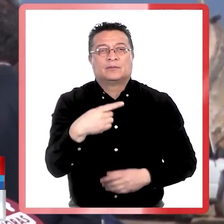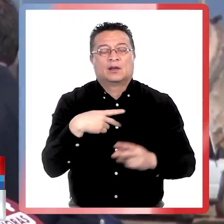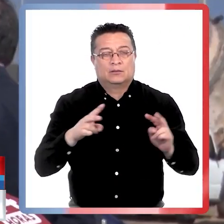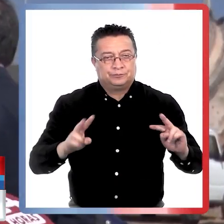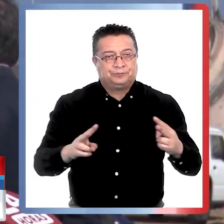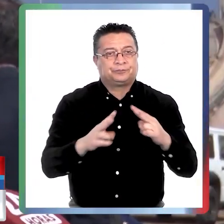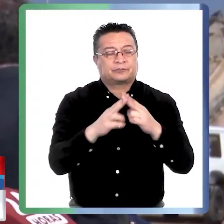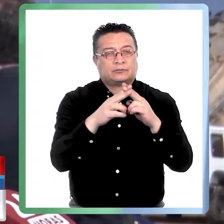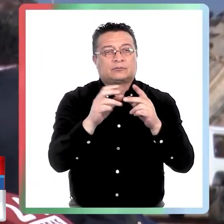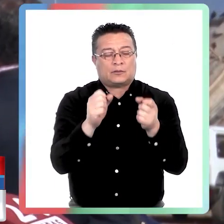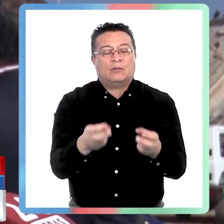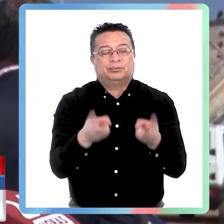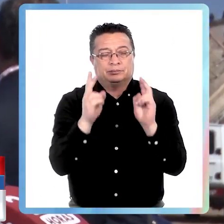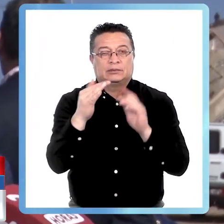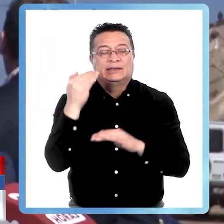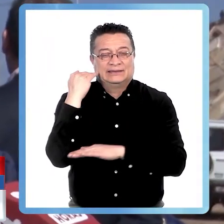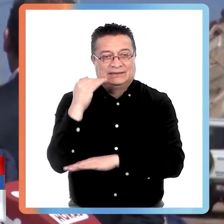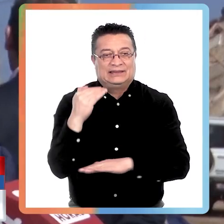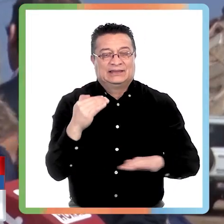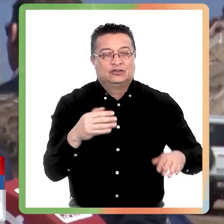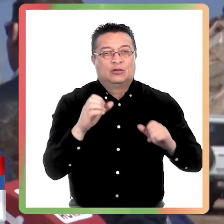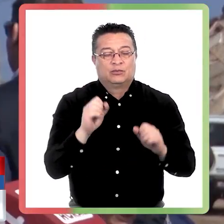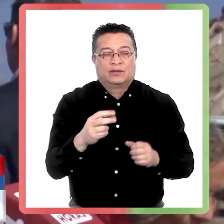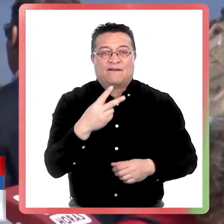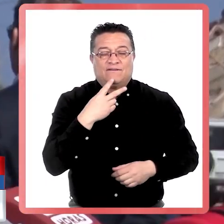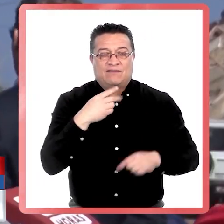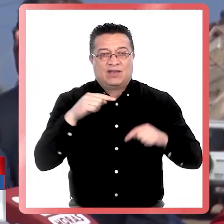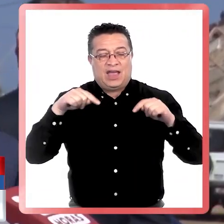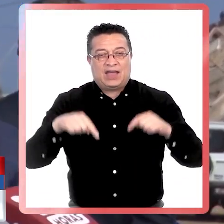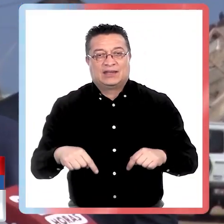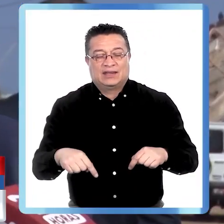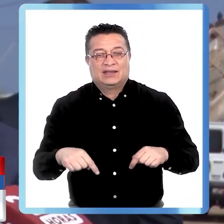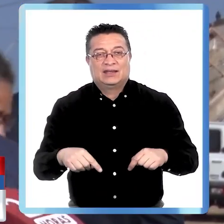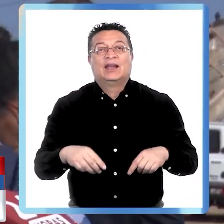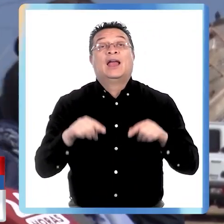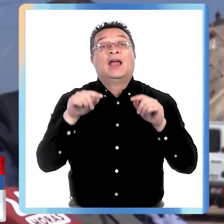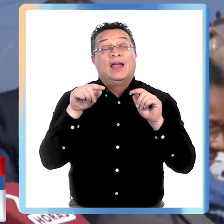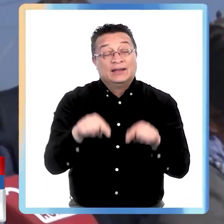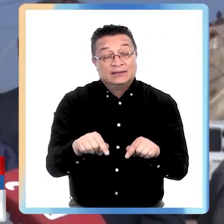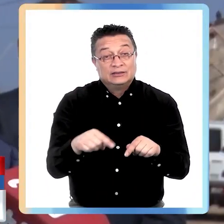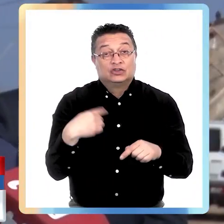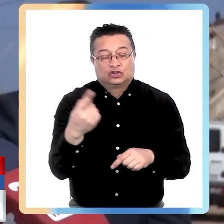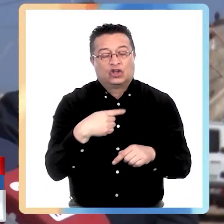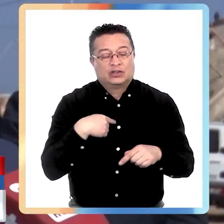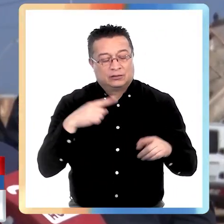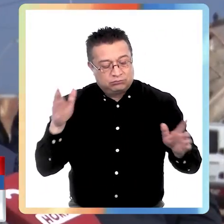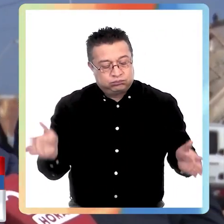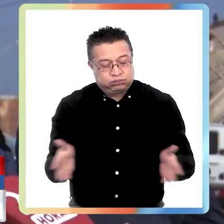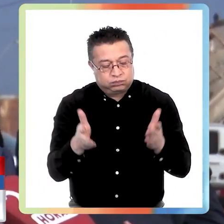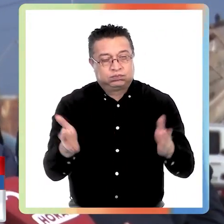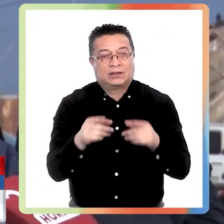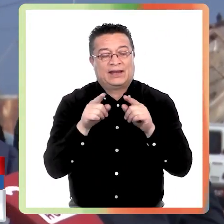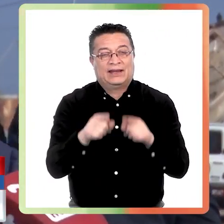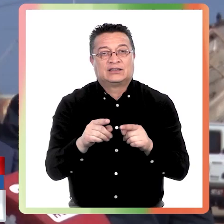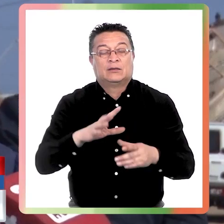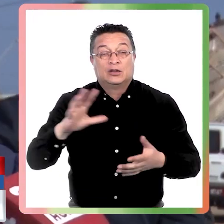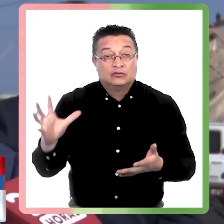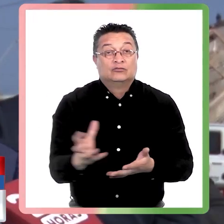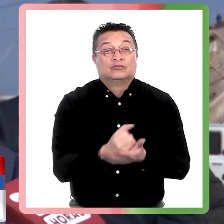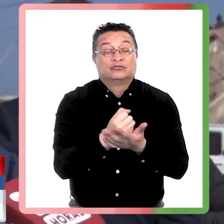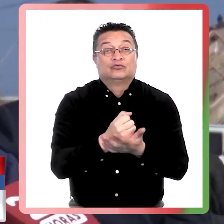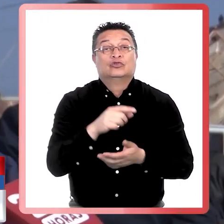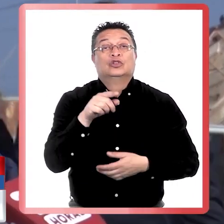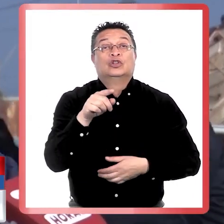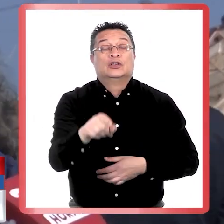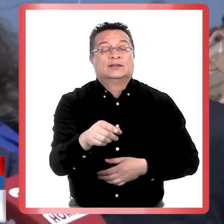establecer infraestructura que permita que nuestros niños y niñas puedan recrearse acá. Ese es el objetivo y eso es lo que nosotros hemos ido impulsando. Lograr